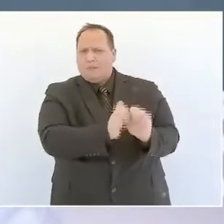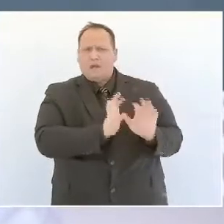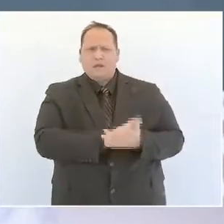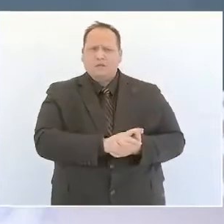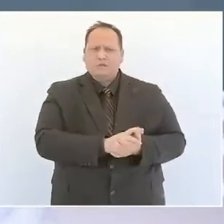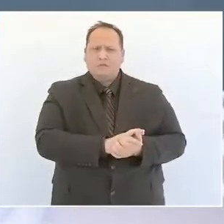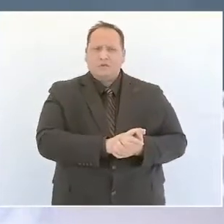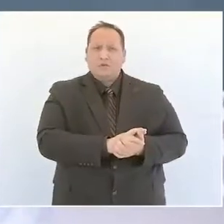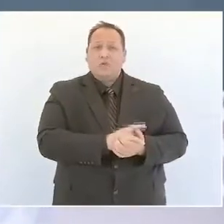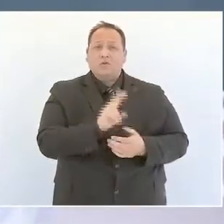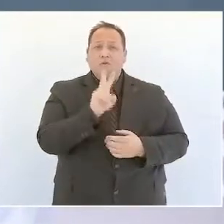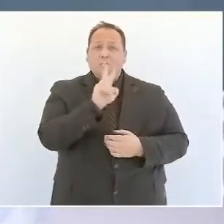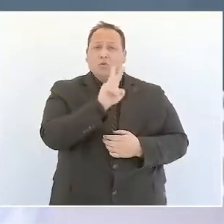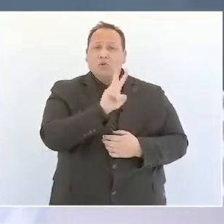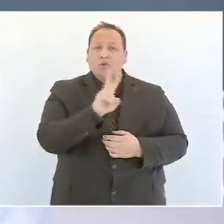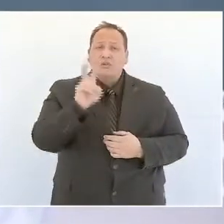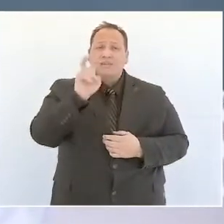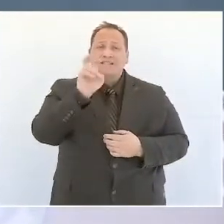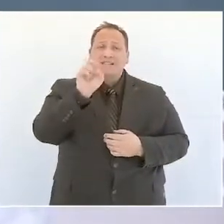son